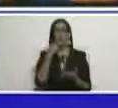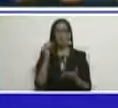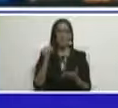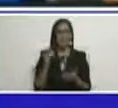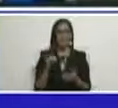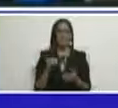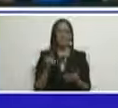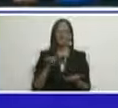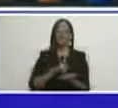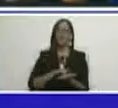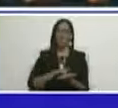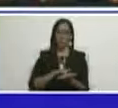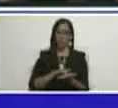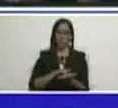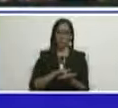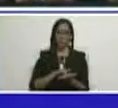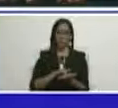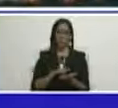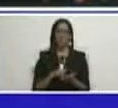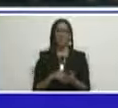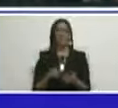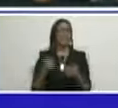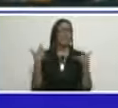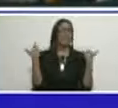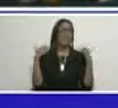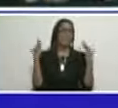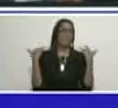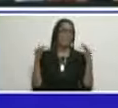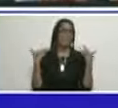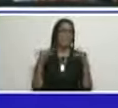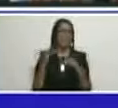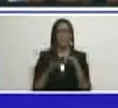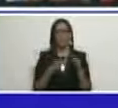York, y pare de contar, pues.